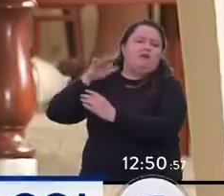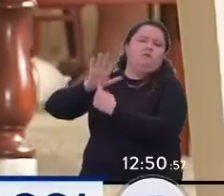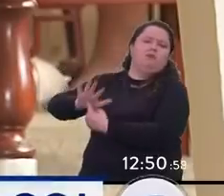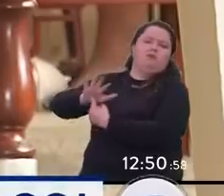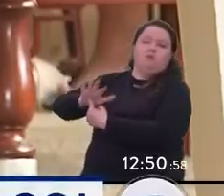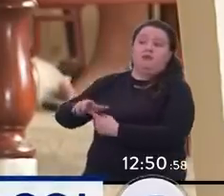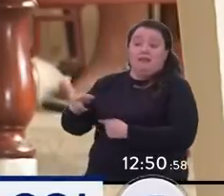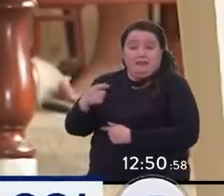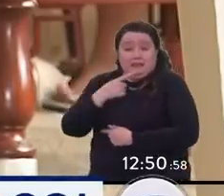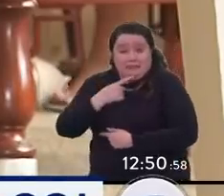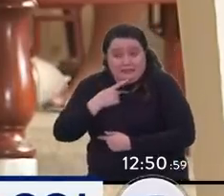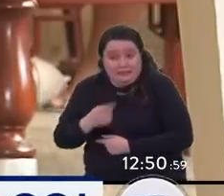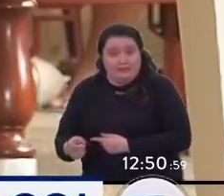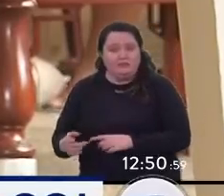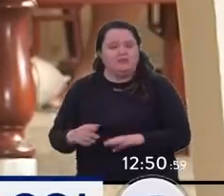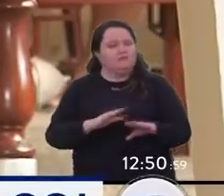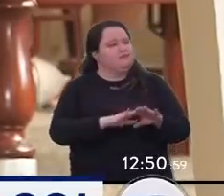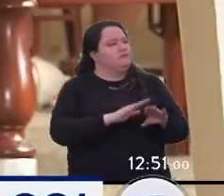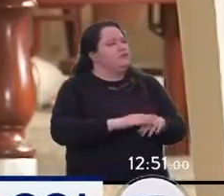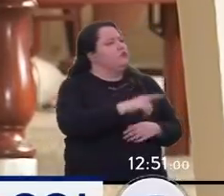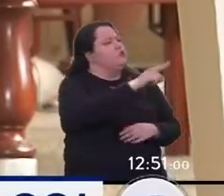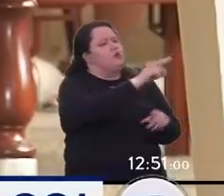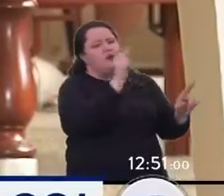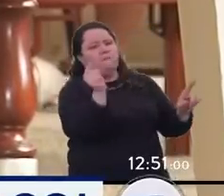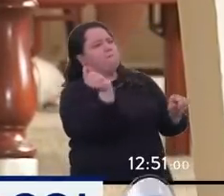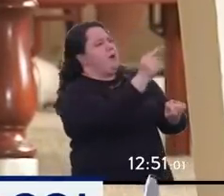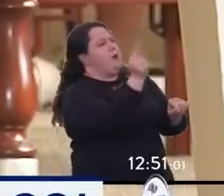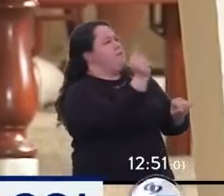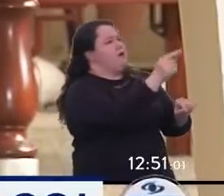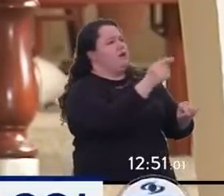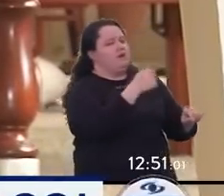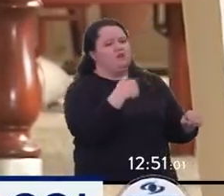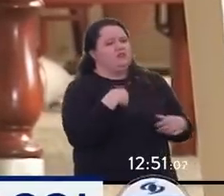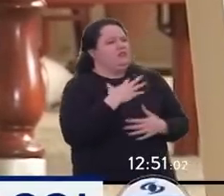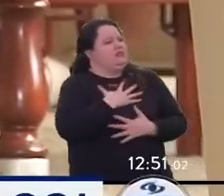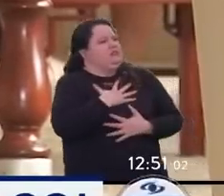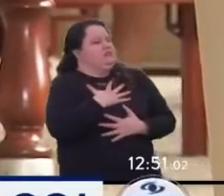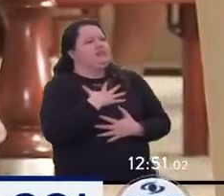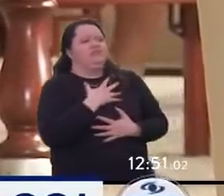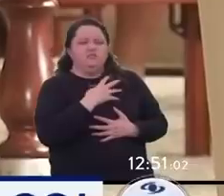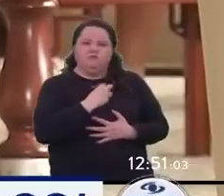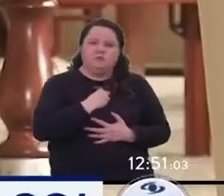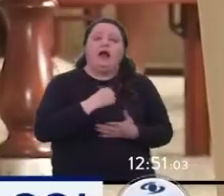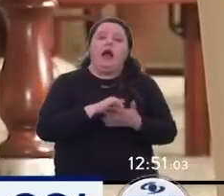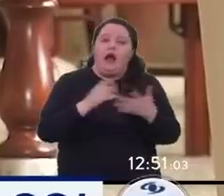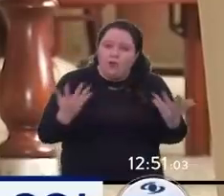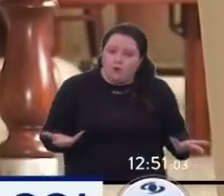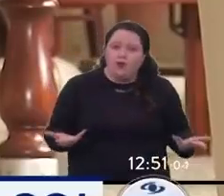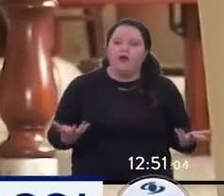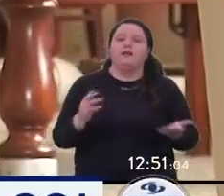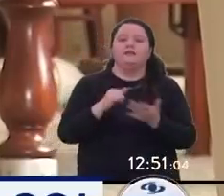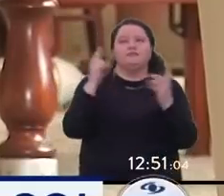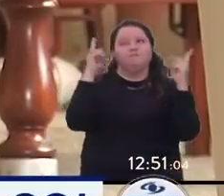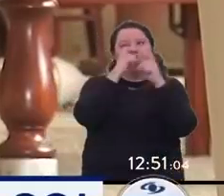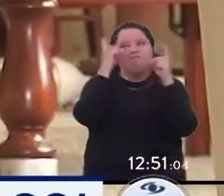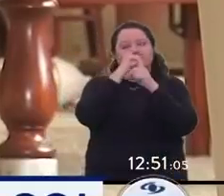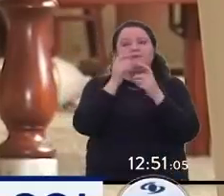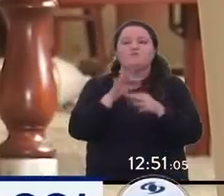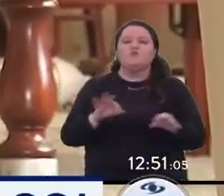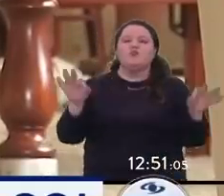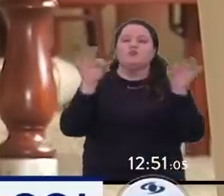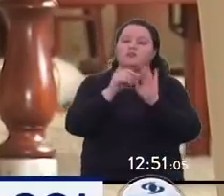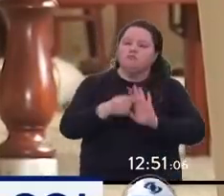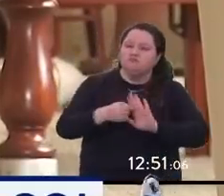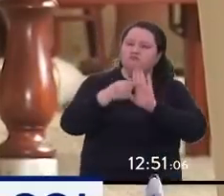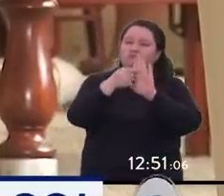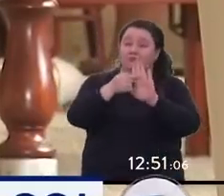me dolía enormemente cuando a usted la trataban de la forma en que la trataban. Entonces tenemos que pensar es que ese mensaje no